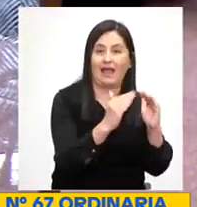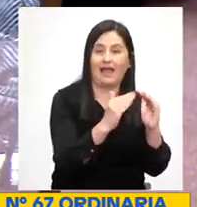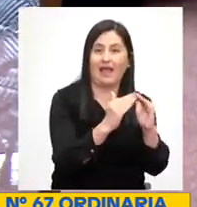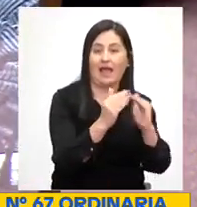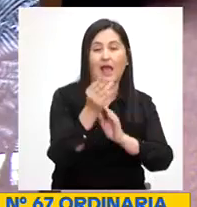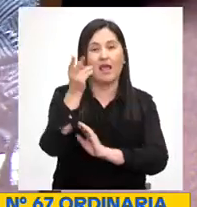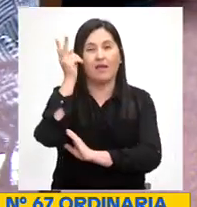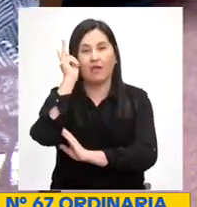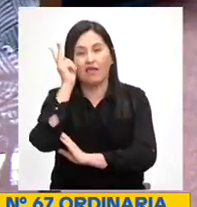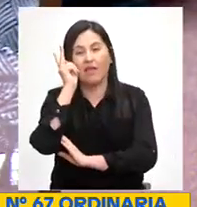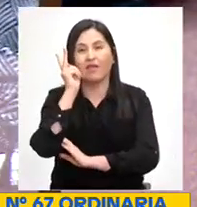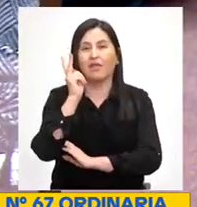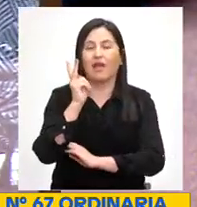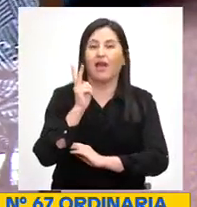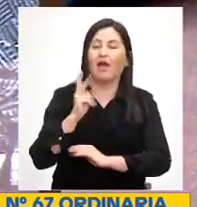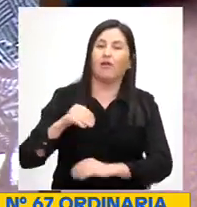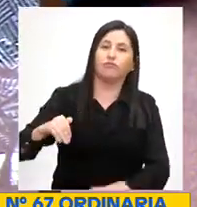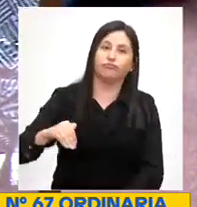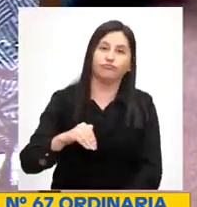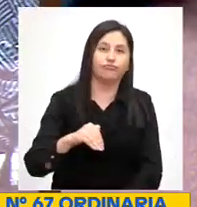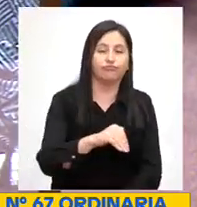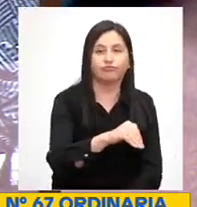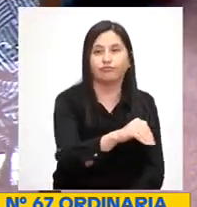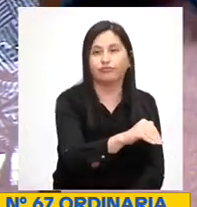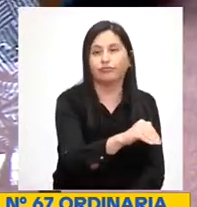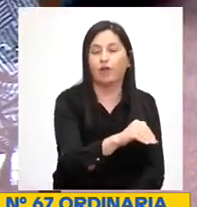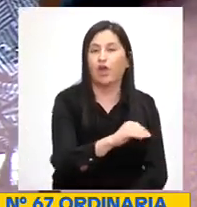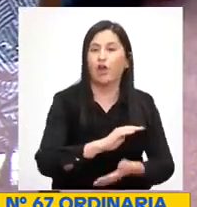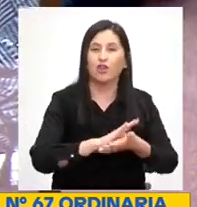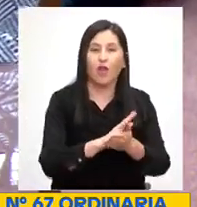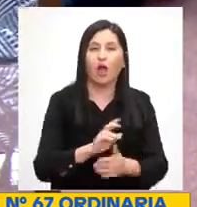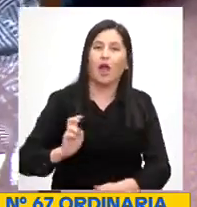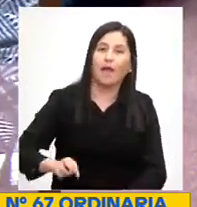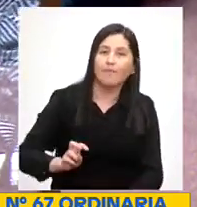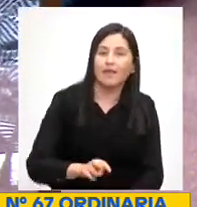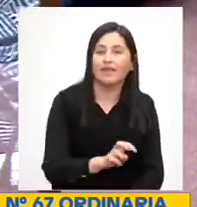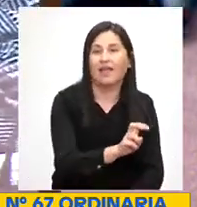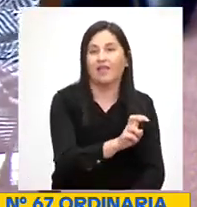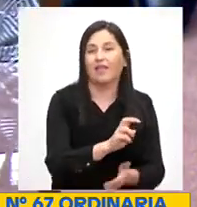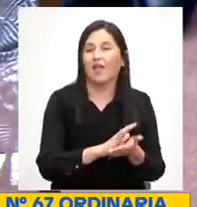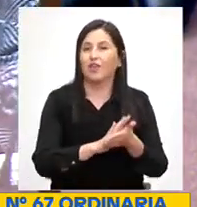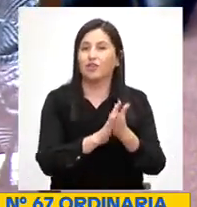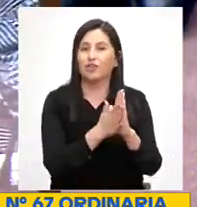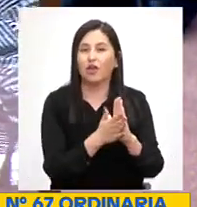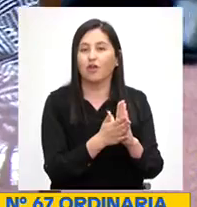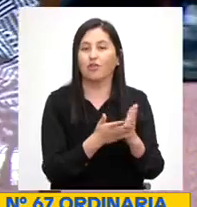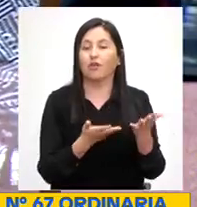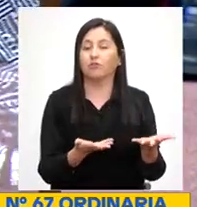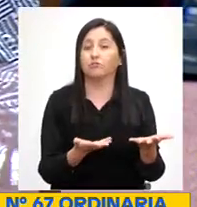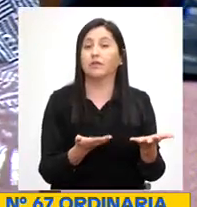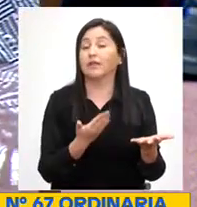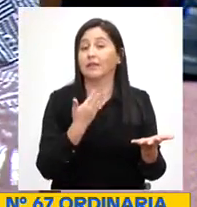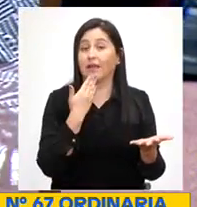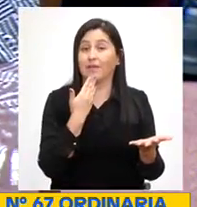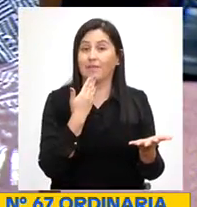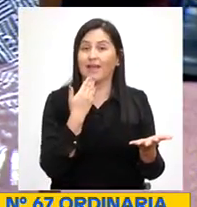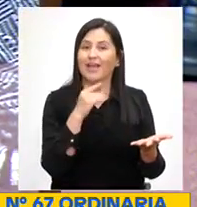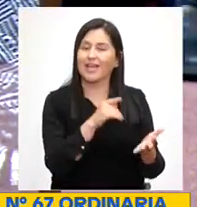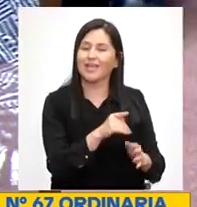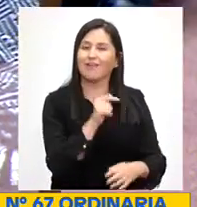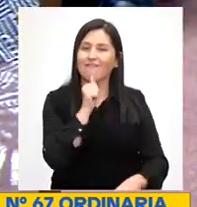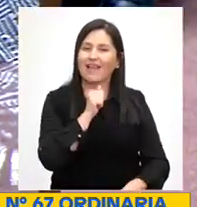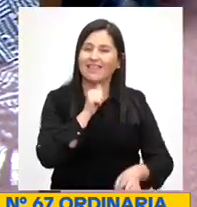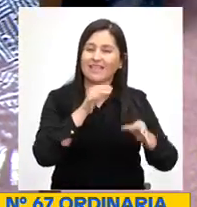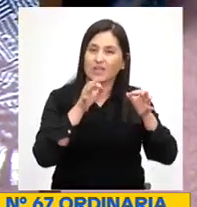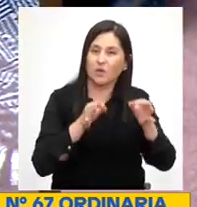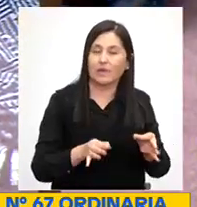disponible los trasbordos que tienen que efectuar las caminatas el que quedan al arbitrio también de la inseguridad que hoy día nos